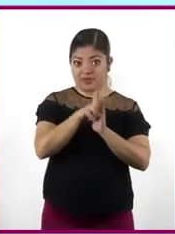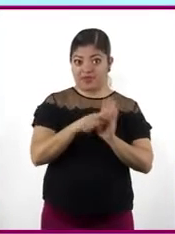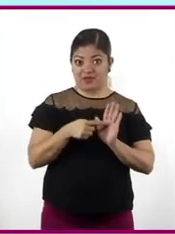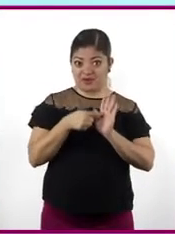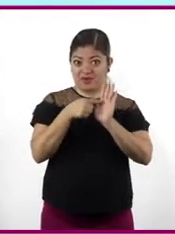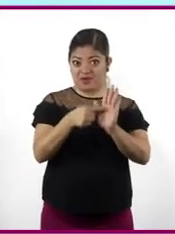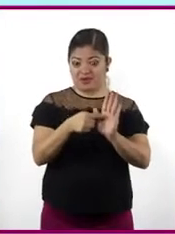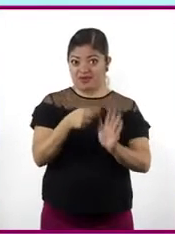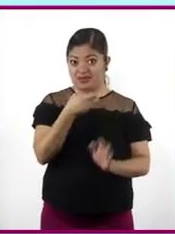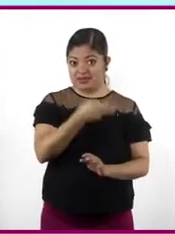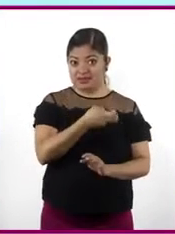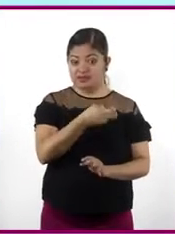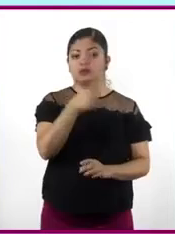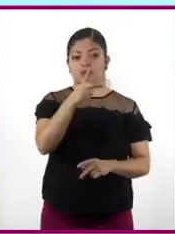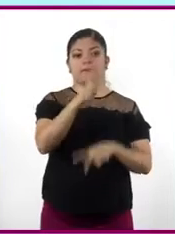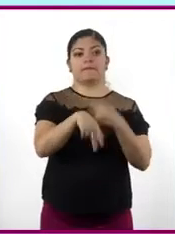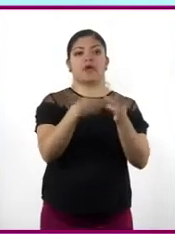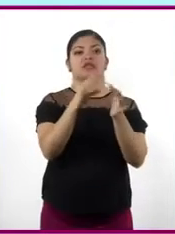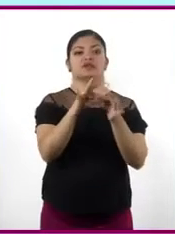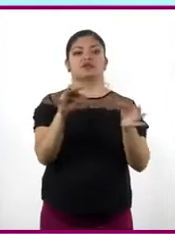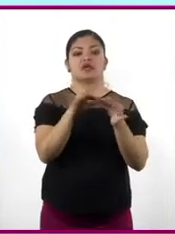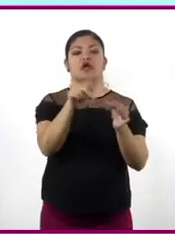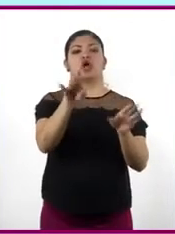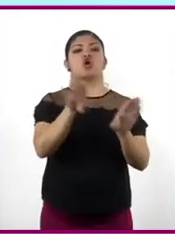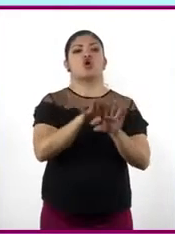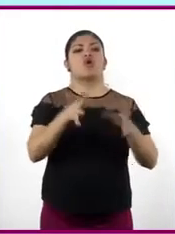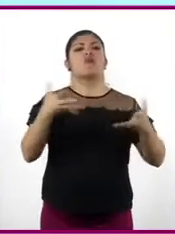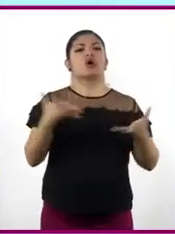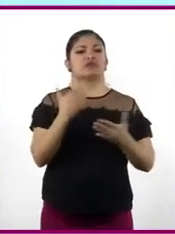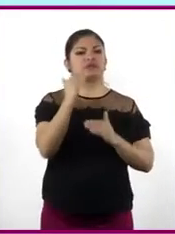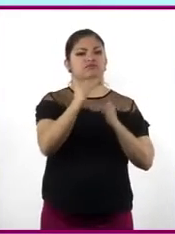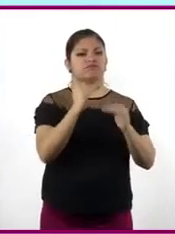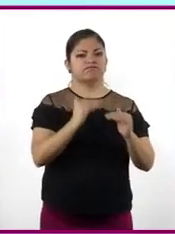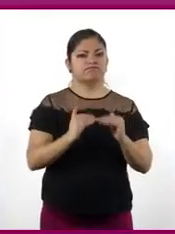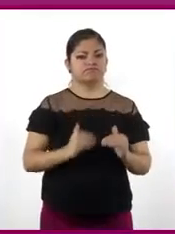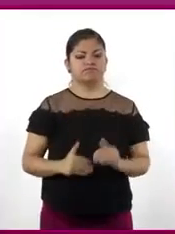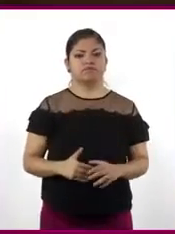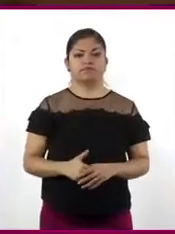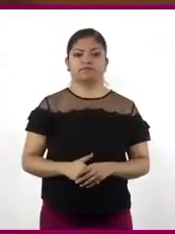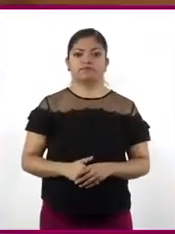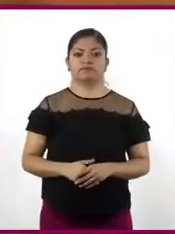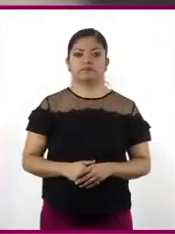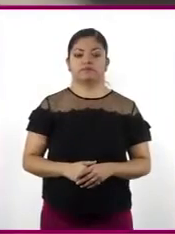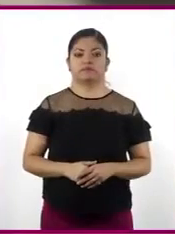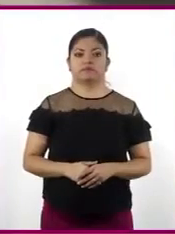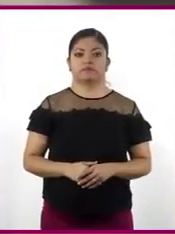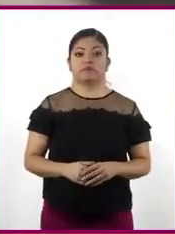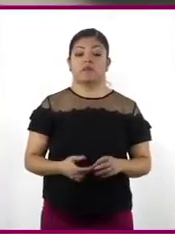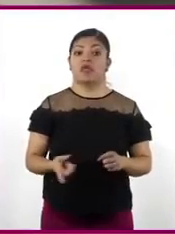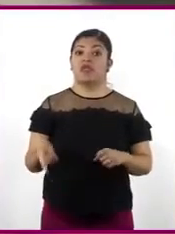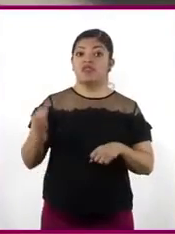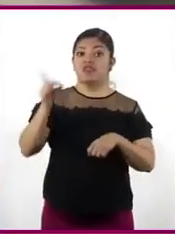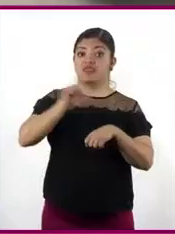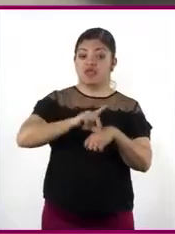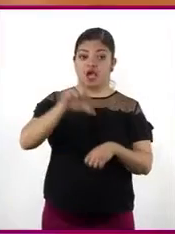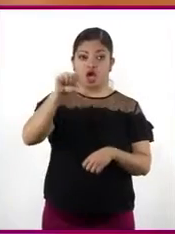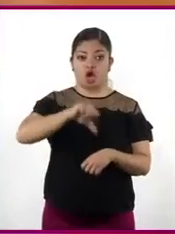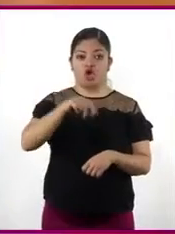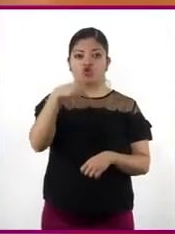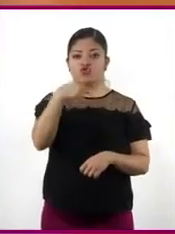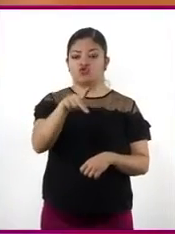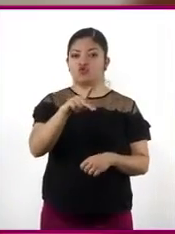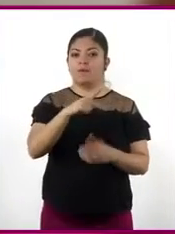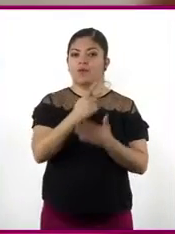presentaremos enseguida, les explican cómo elaborar ese esquema. El día de hoy, en su programa